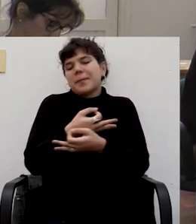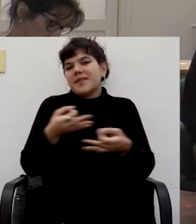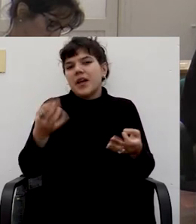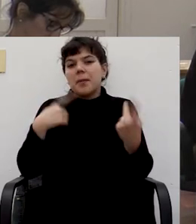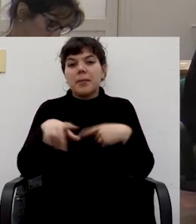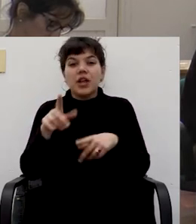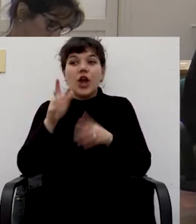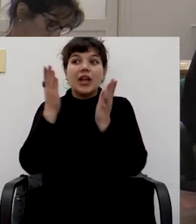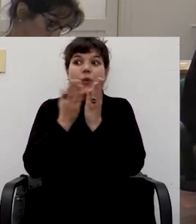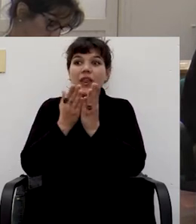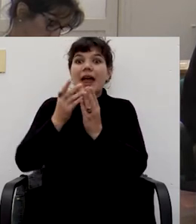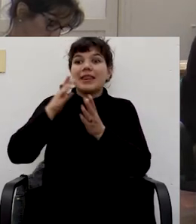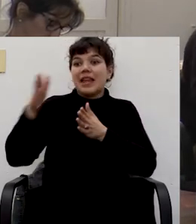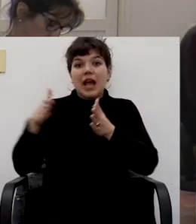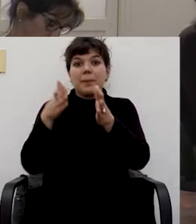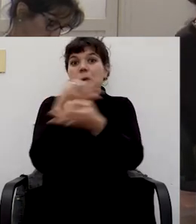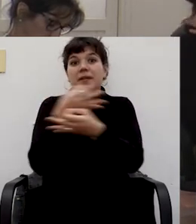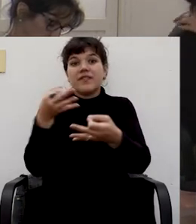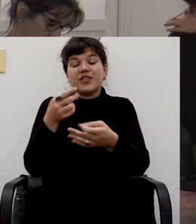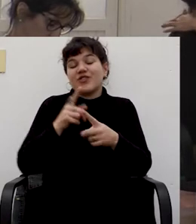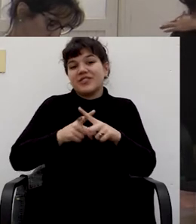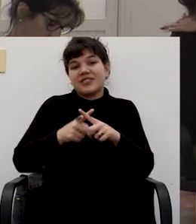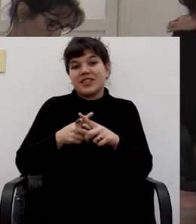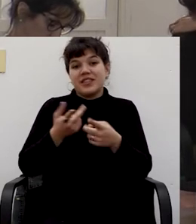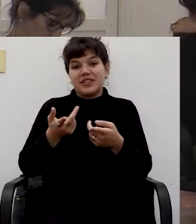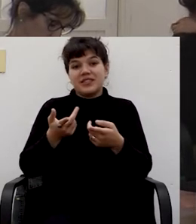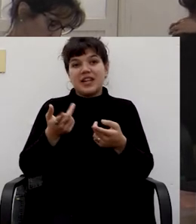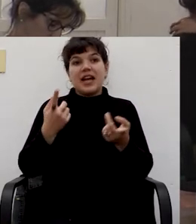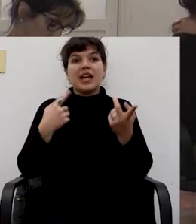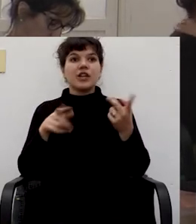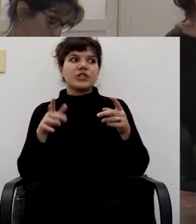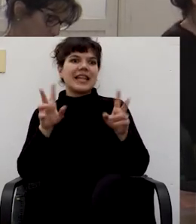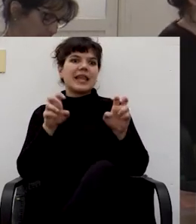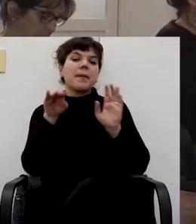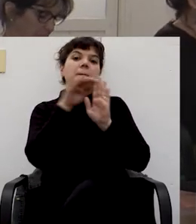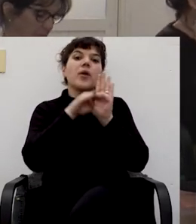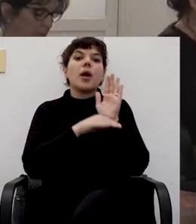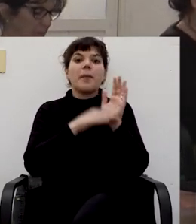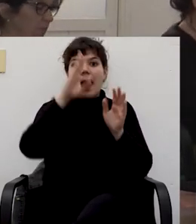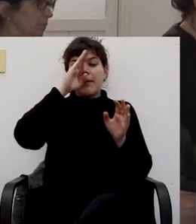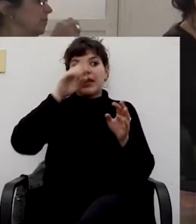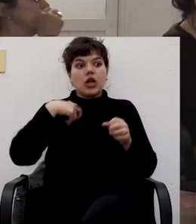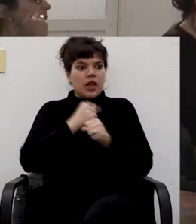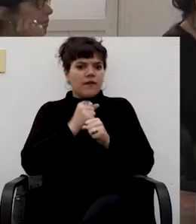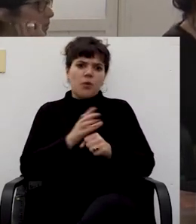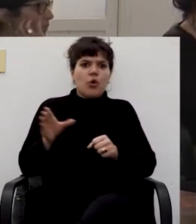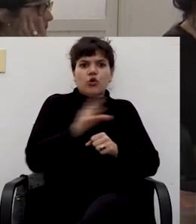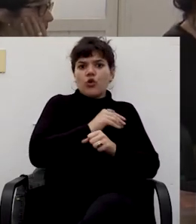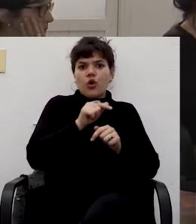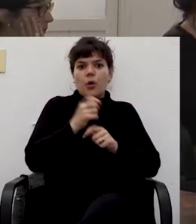reales y los estudiantes reales. Esto en el programa de aprendizaje lo trabajamos en todos los sentidos, porque a la